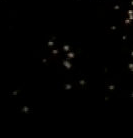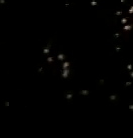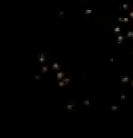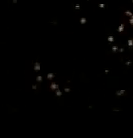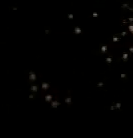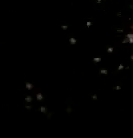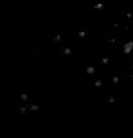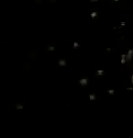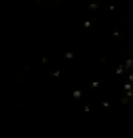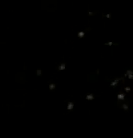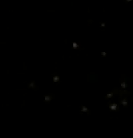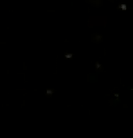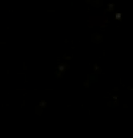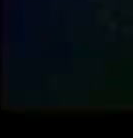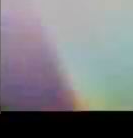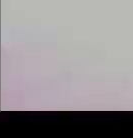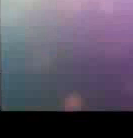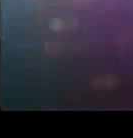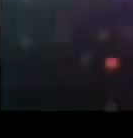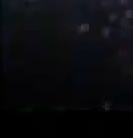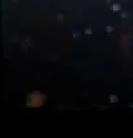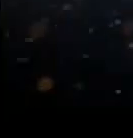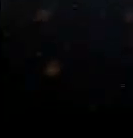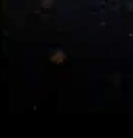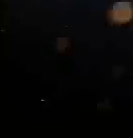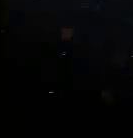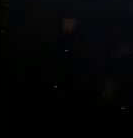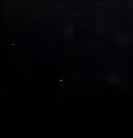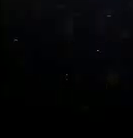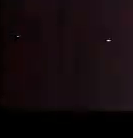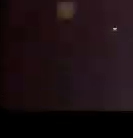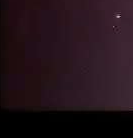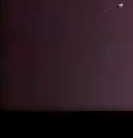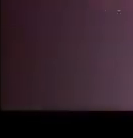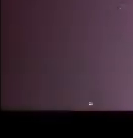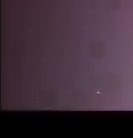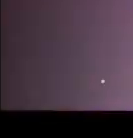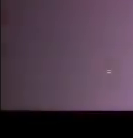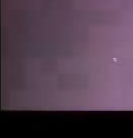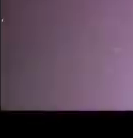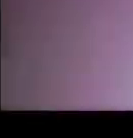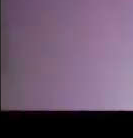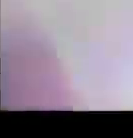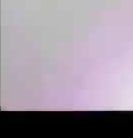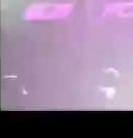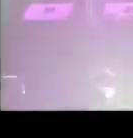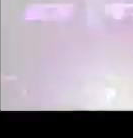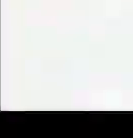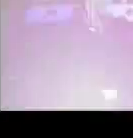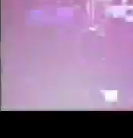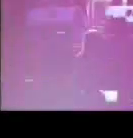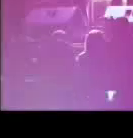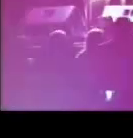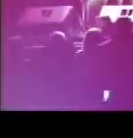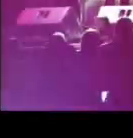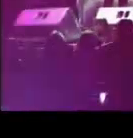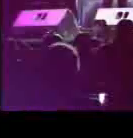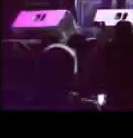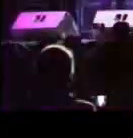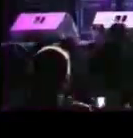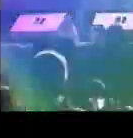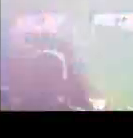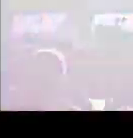Celebra sus bodas de oro. Domingo 2 de julio, 20 horas, en la Avenida Quito, sector Parque de la Juventud y la Familia.